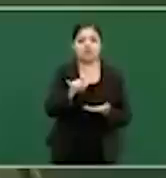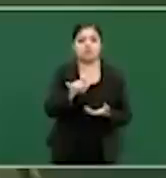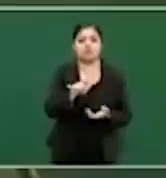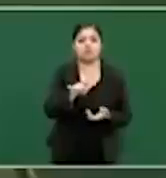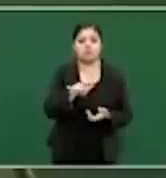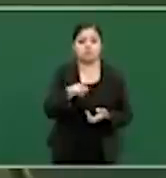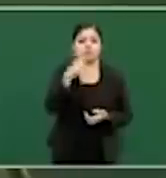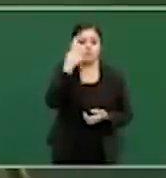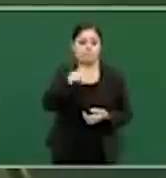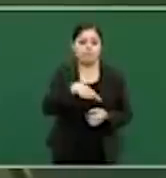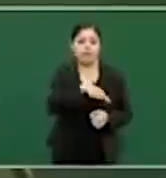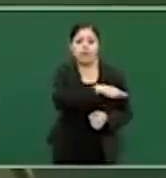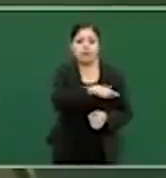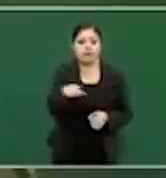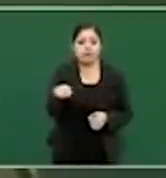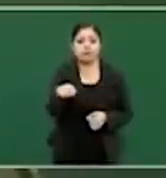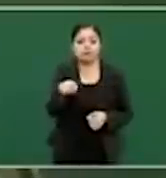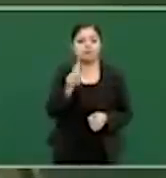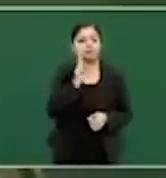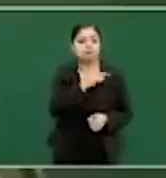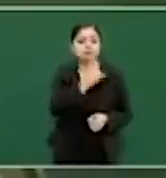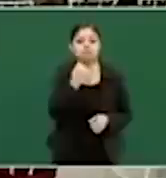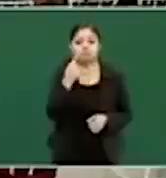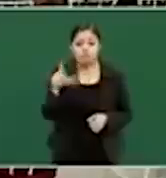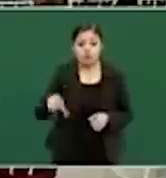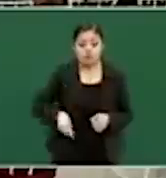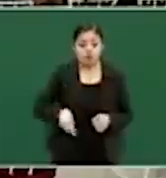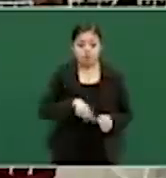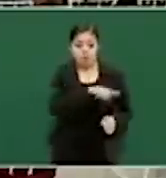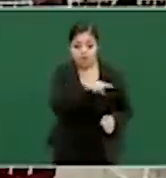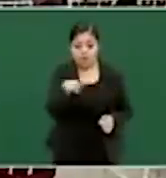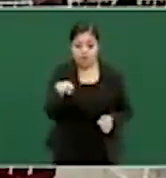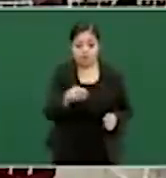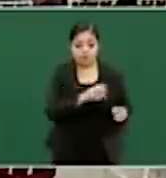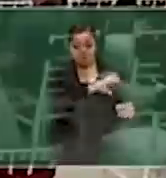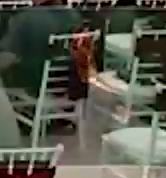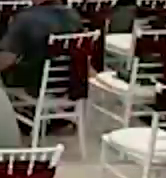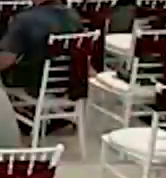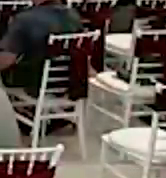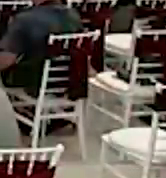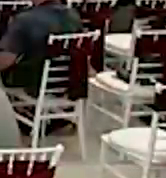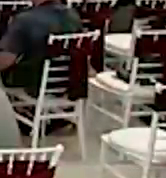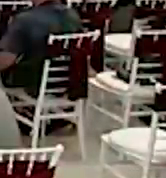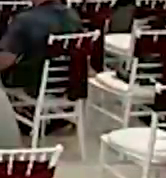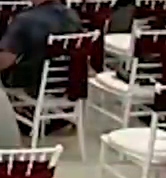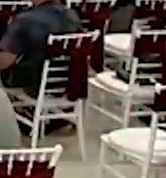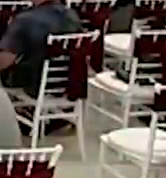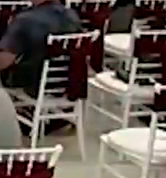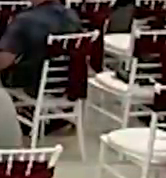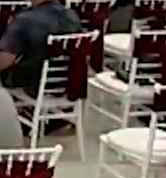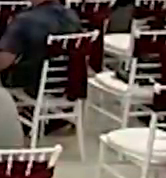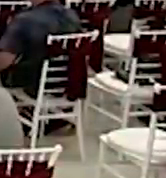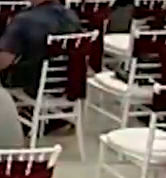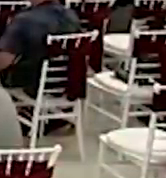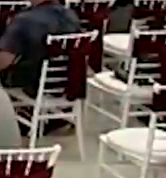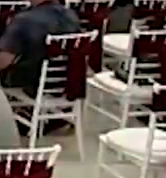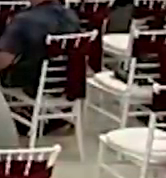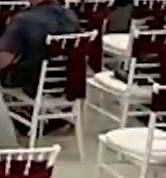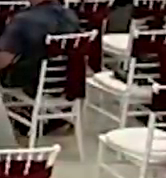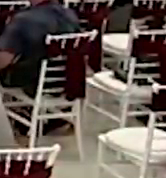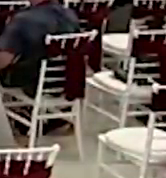a poner a la venta por parte del gobierno federal. Se van a poder o van a estar en la exhibición, van a